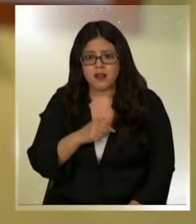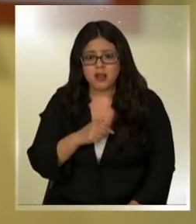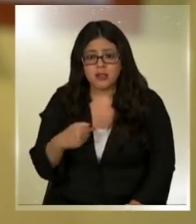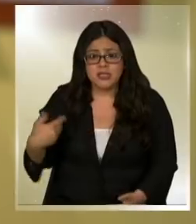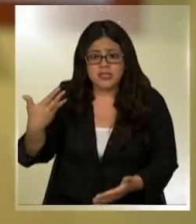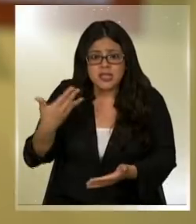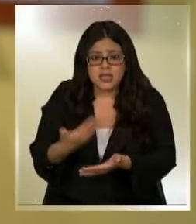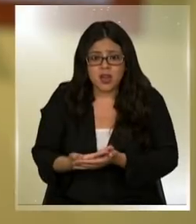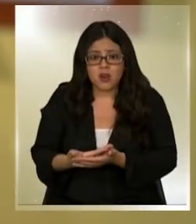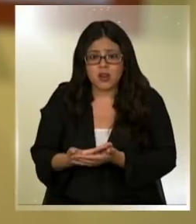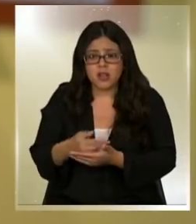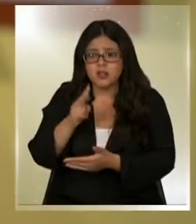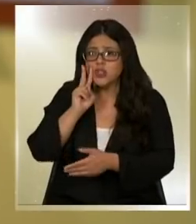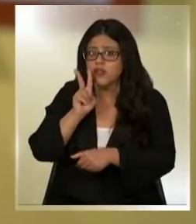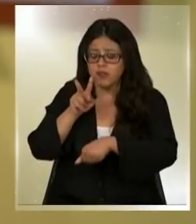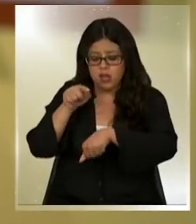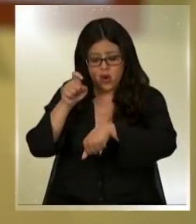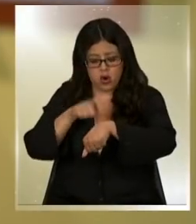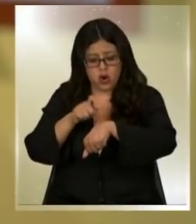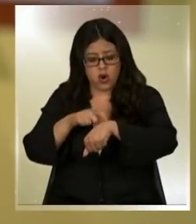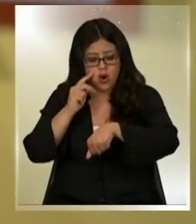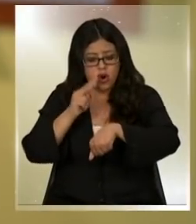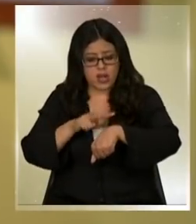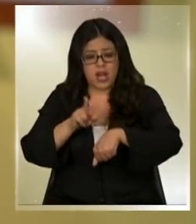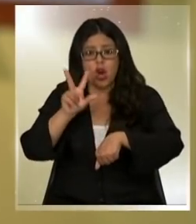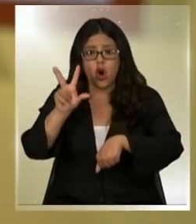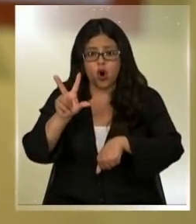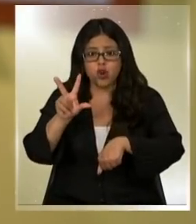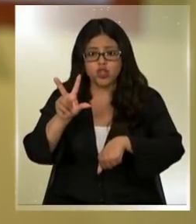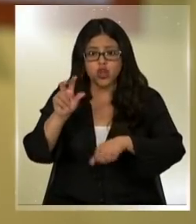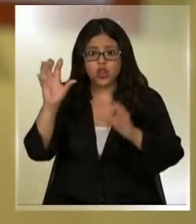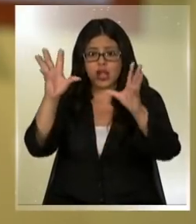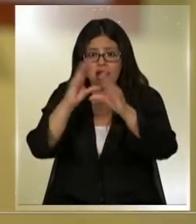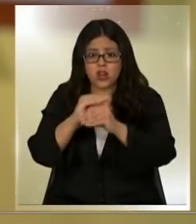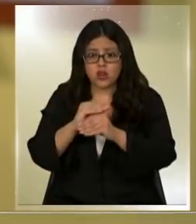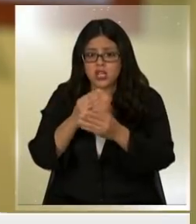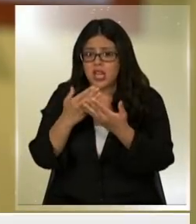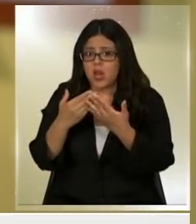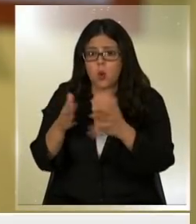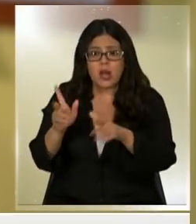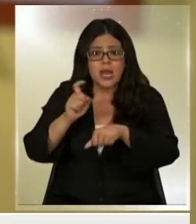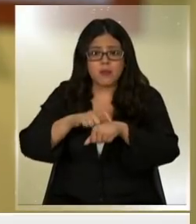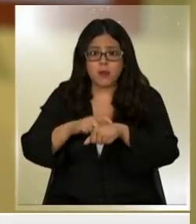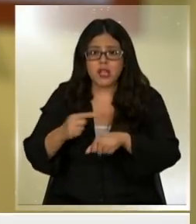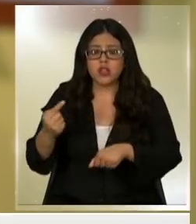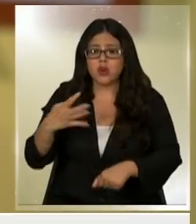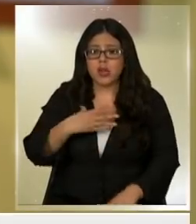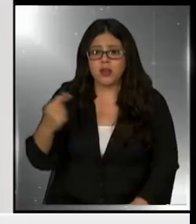hoy todavía miro el reloj y digo, ya son las 8, en cualquier momento el Ignacio va a entrar por esa puerta.